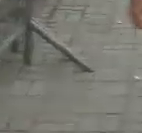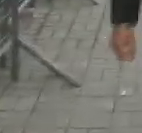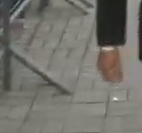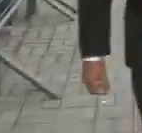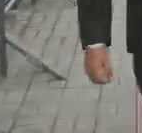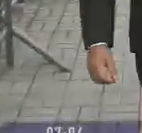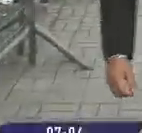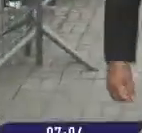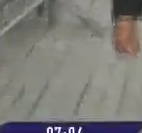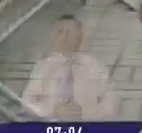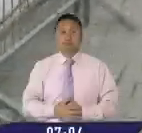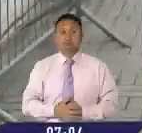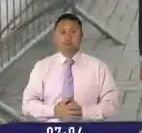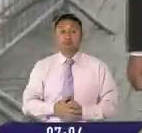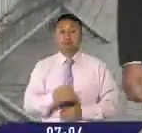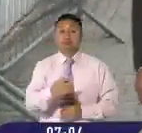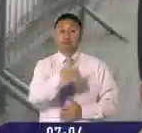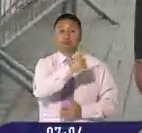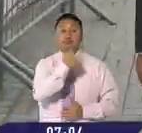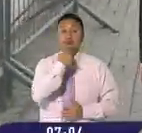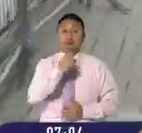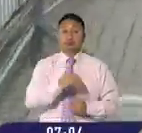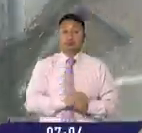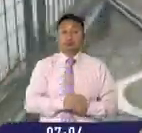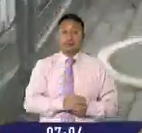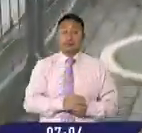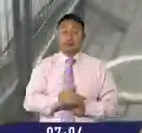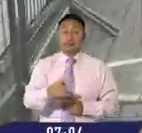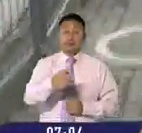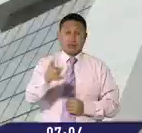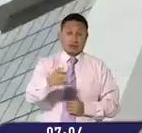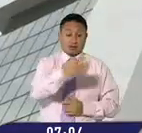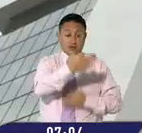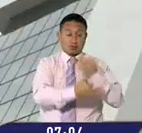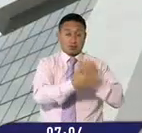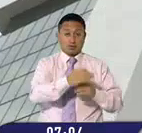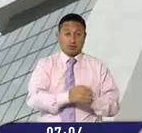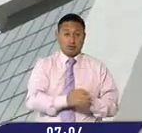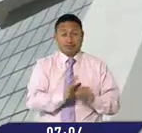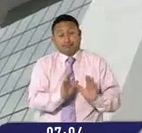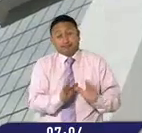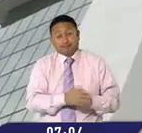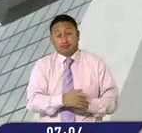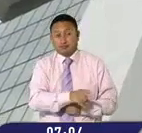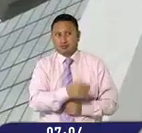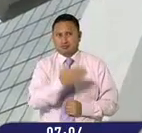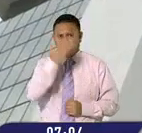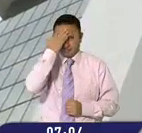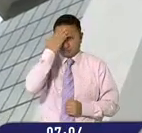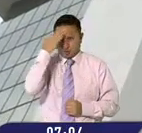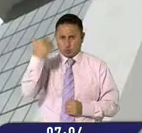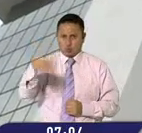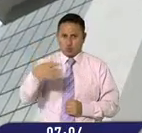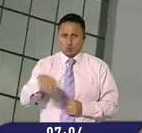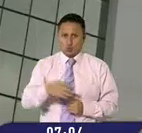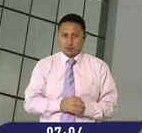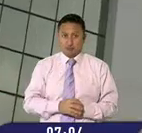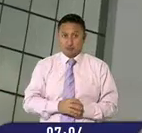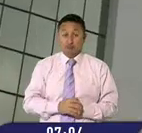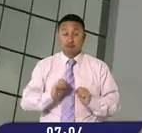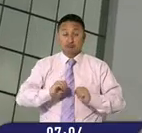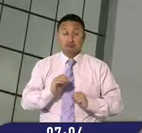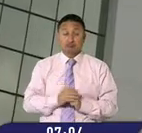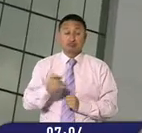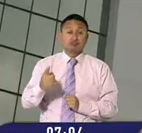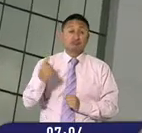recibió para que Vallejo sea judicializado, porque aparentemente sabía mucho. Para el efecto, en los alrededores de la Corte Nacional